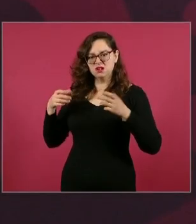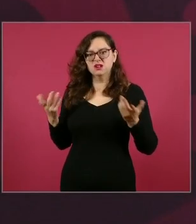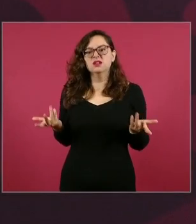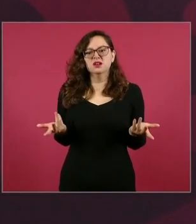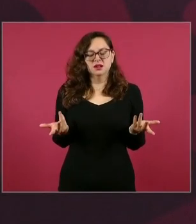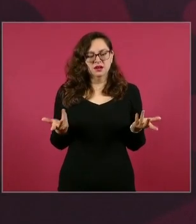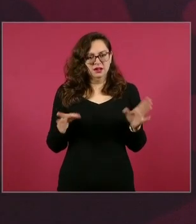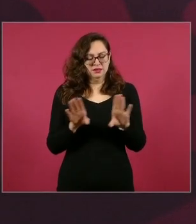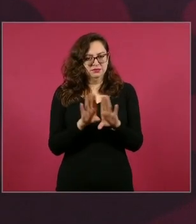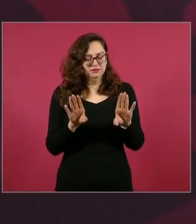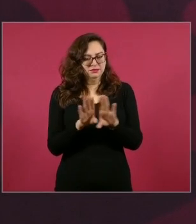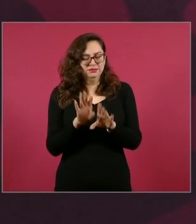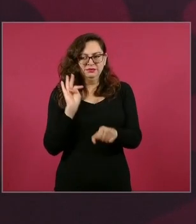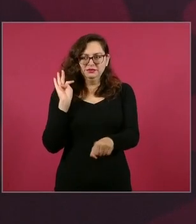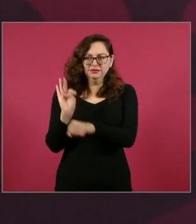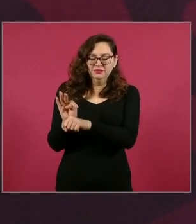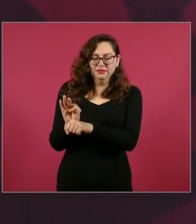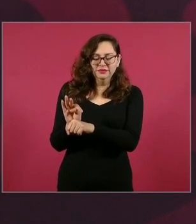creando